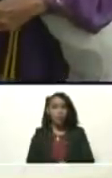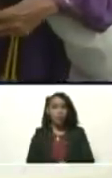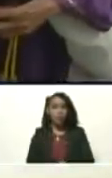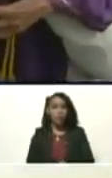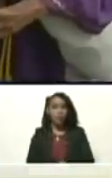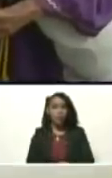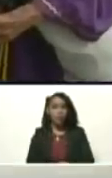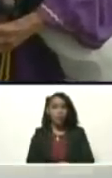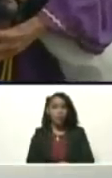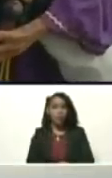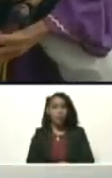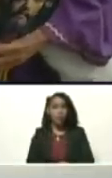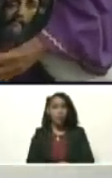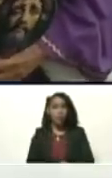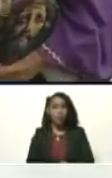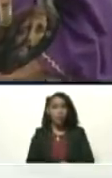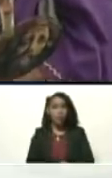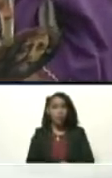Mañana, ¿para dónde vas tú?